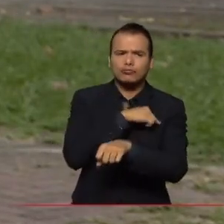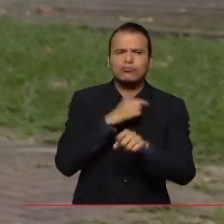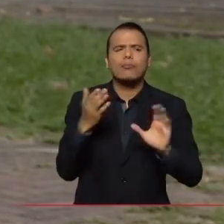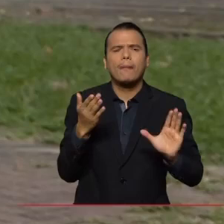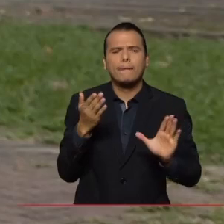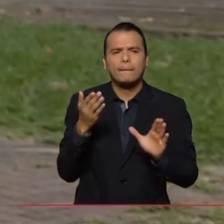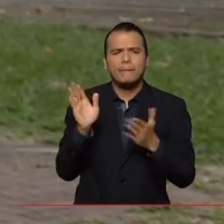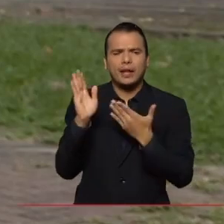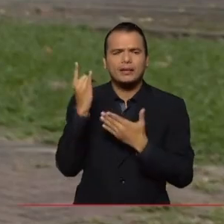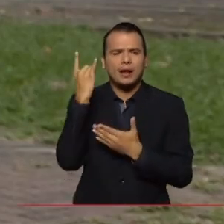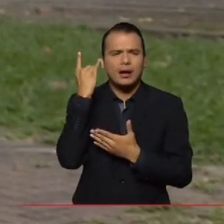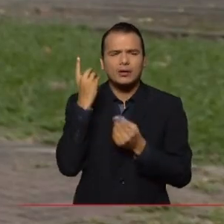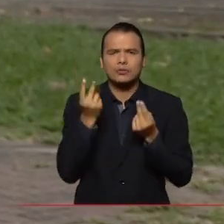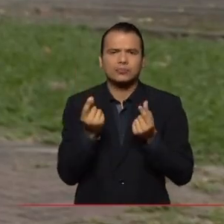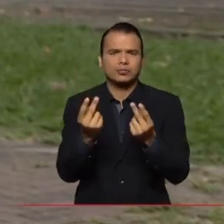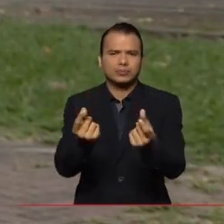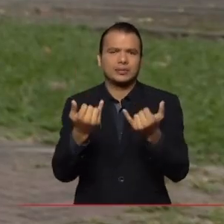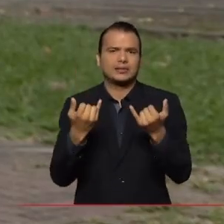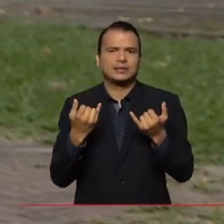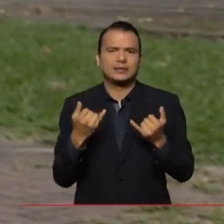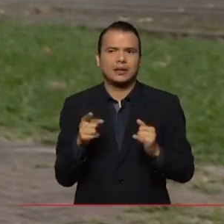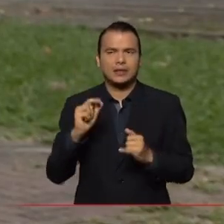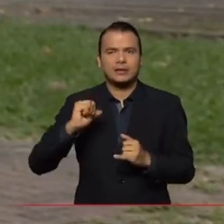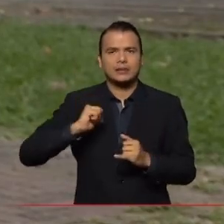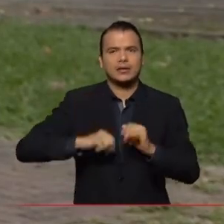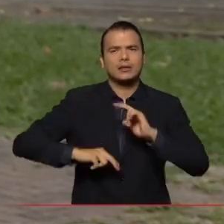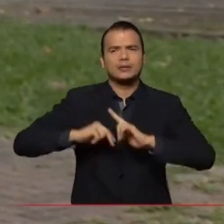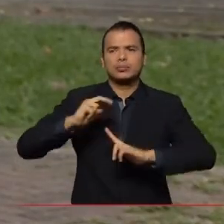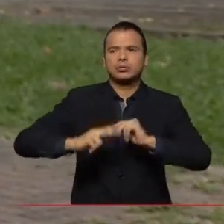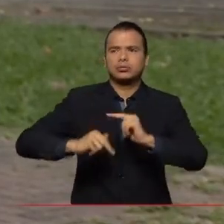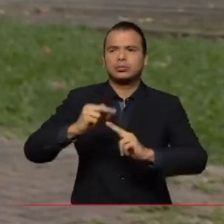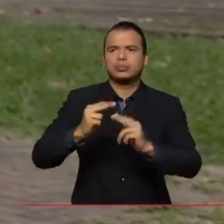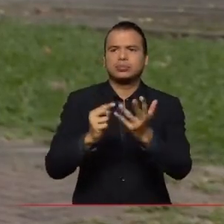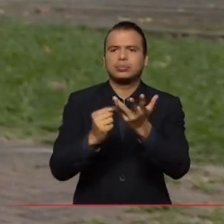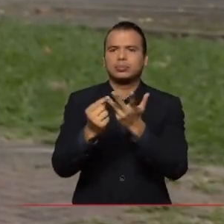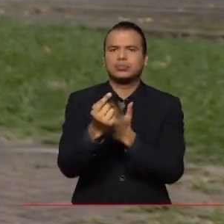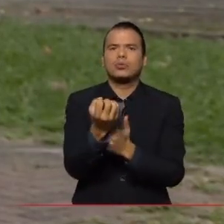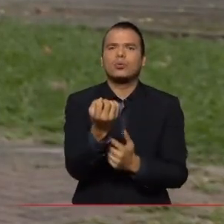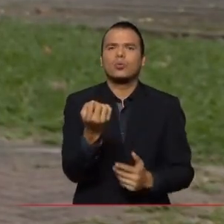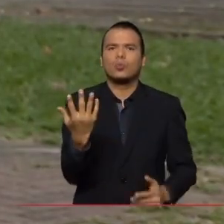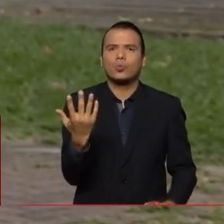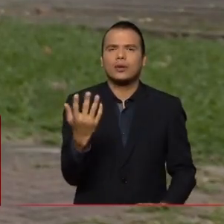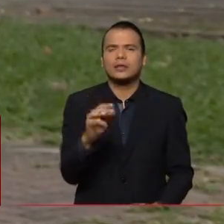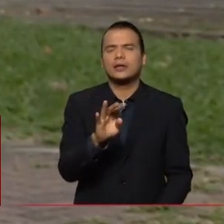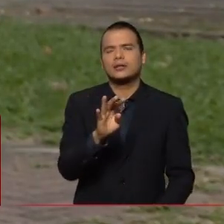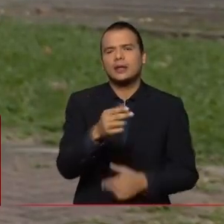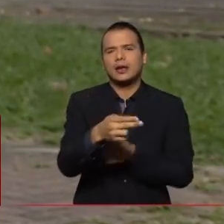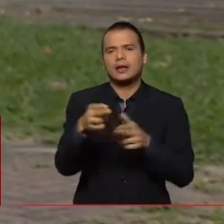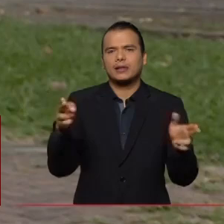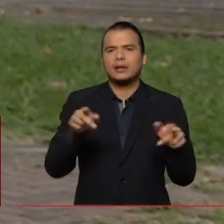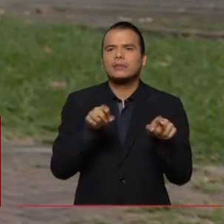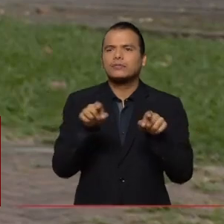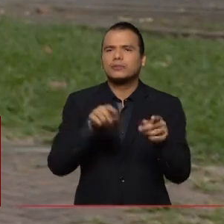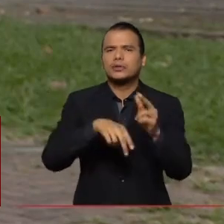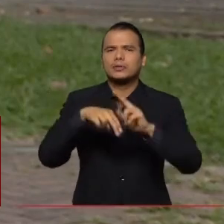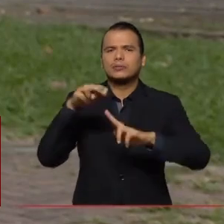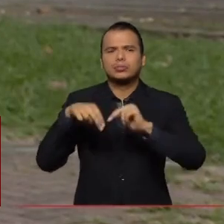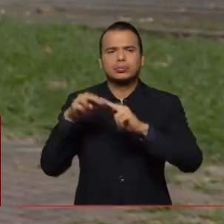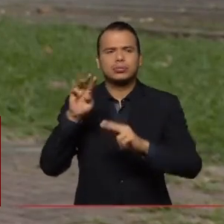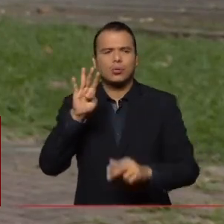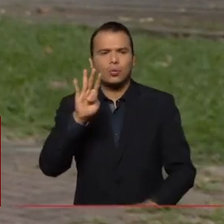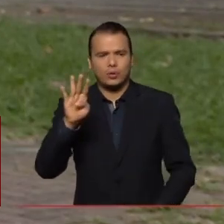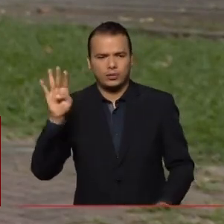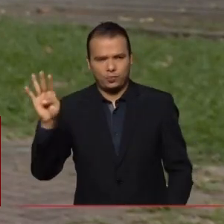de Pance contempla varias obras, que señalar que son 44 hectáreas, dentro de las cuales se